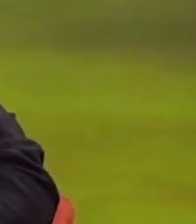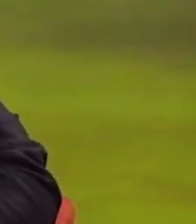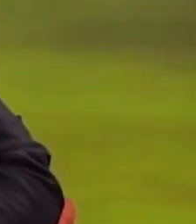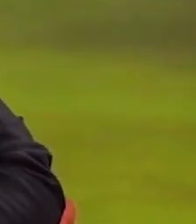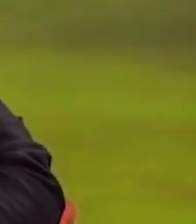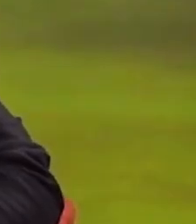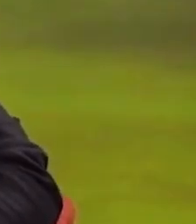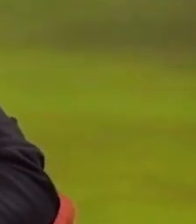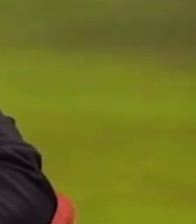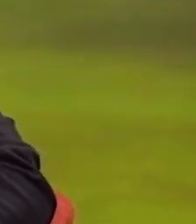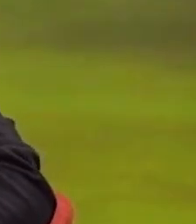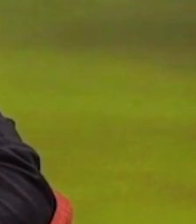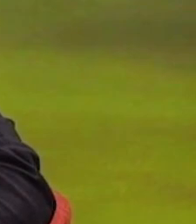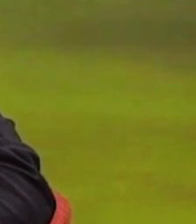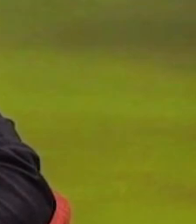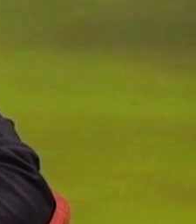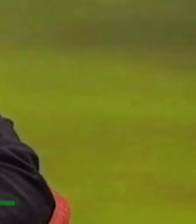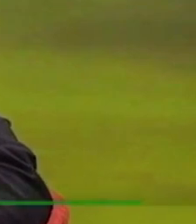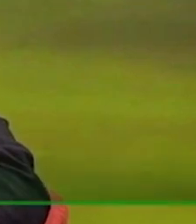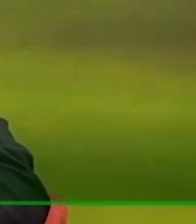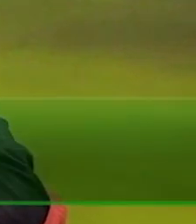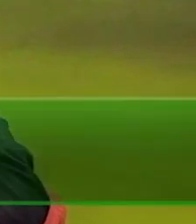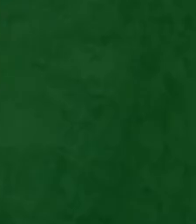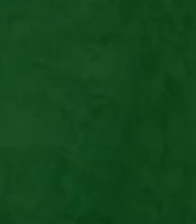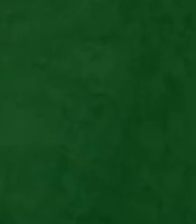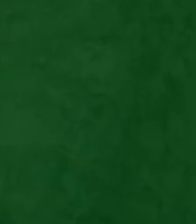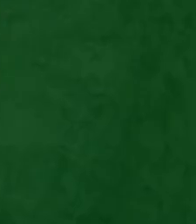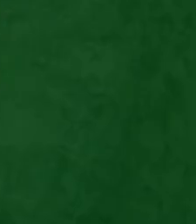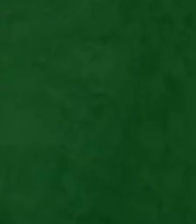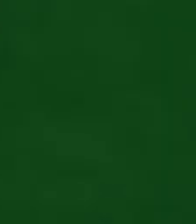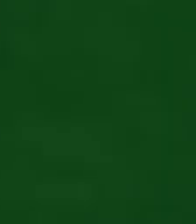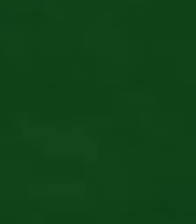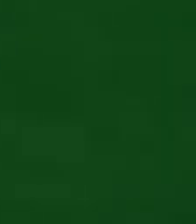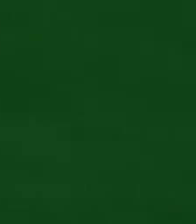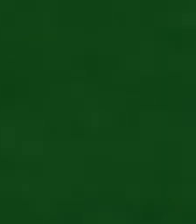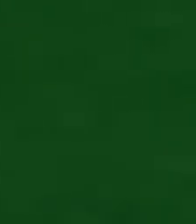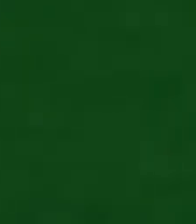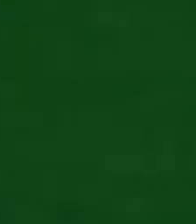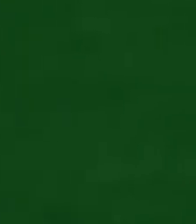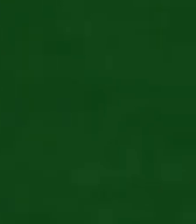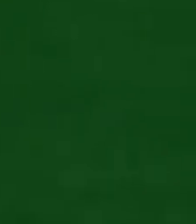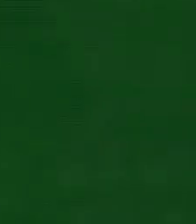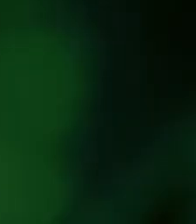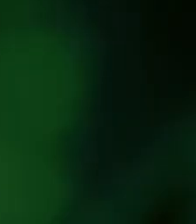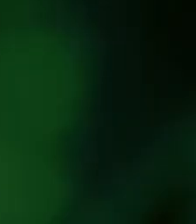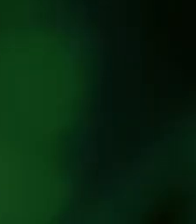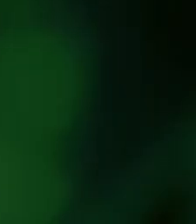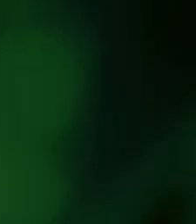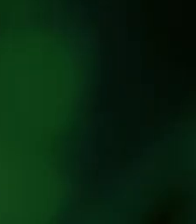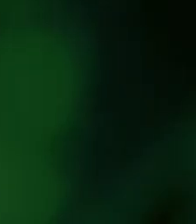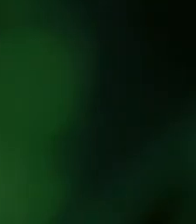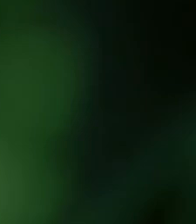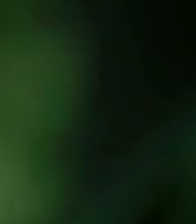Nos dicen que los animales son el alma de la naturaleza. Esta semana, la extinción de los